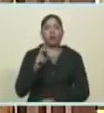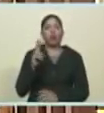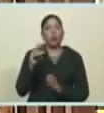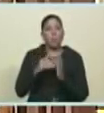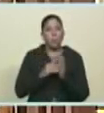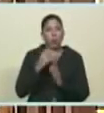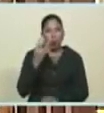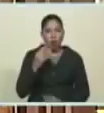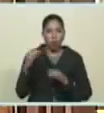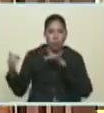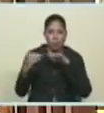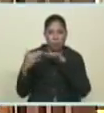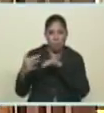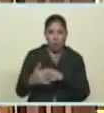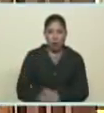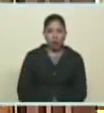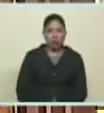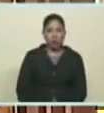2004.